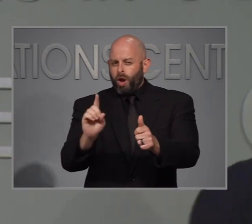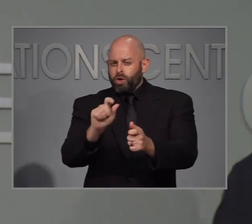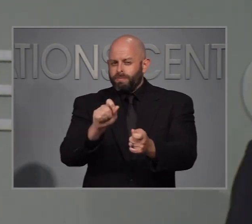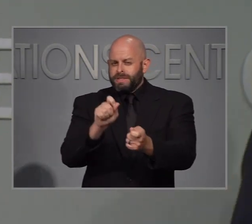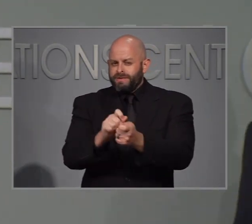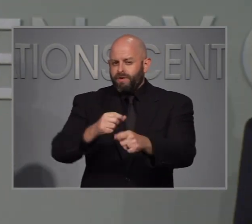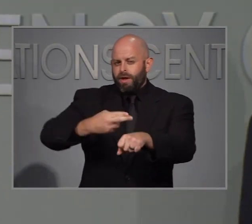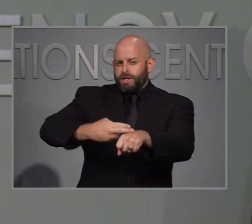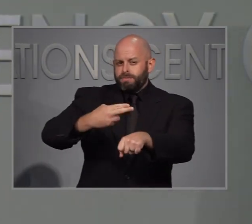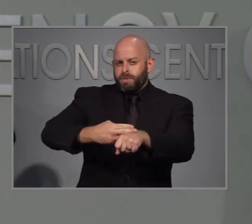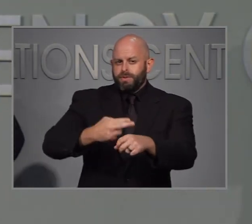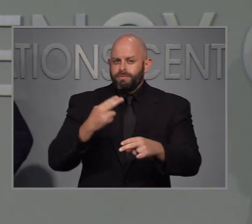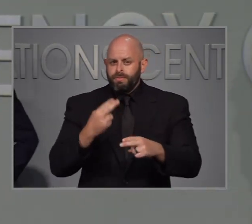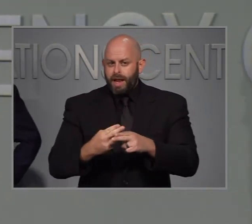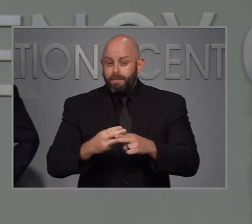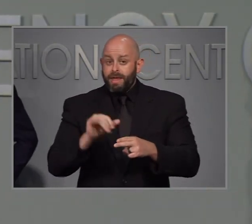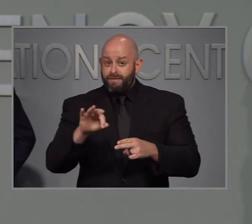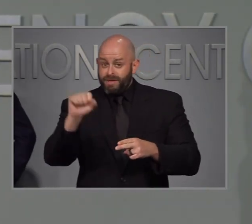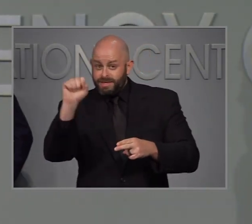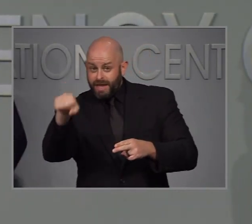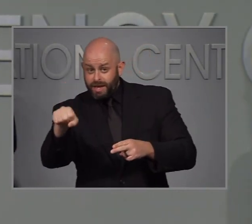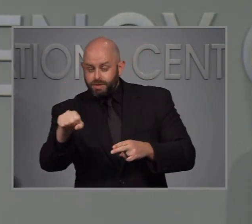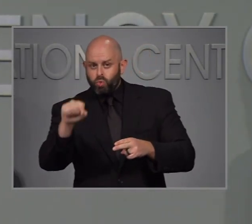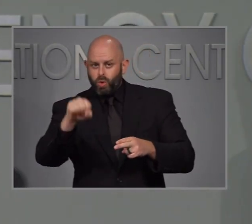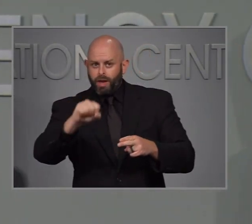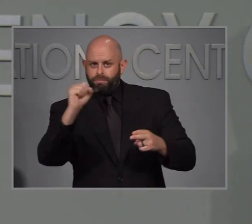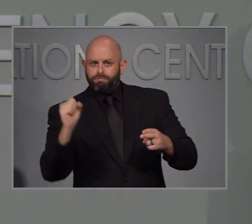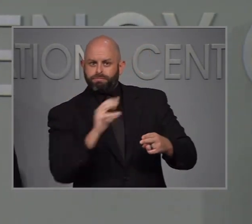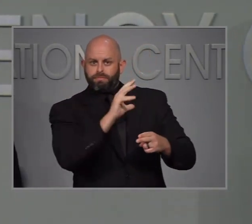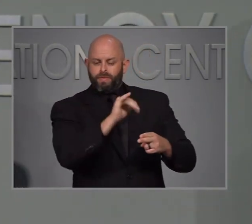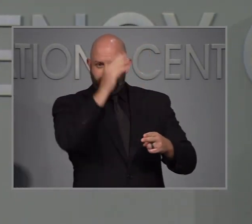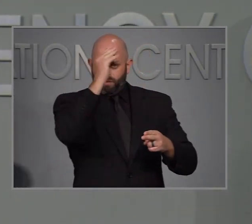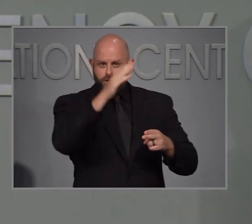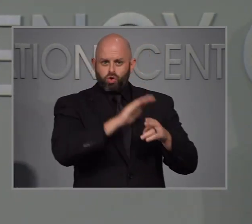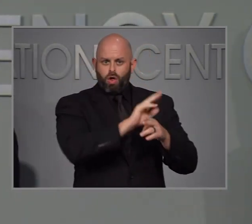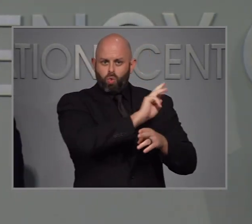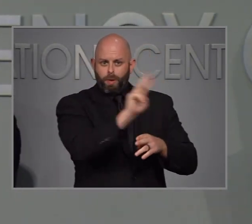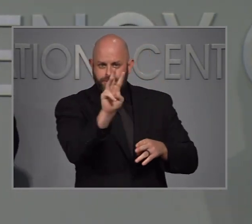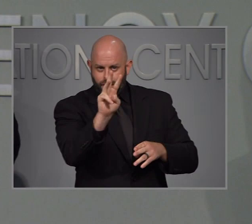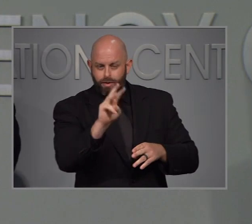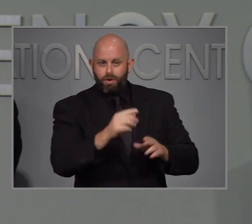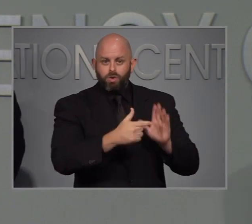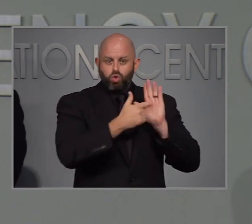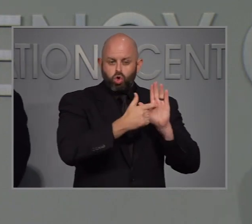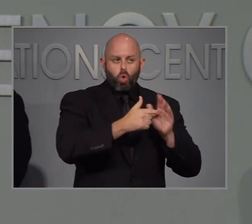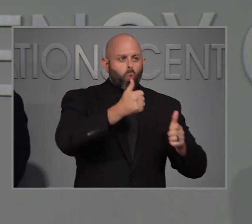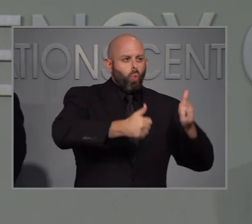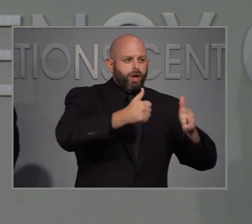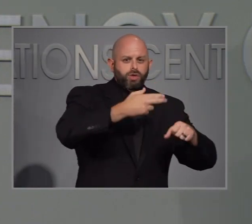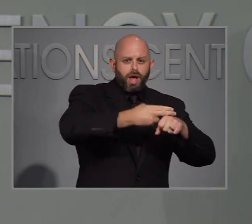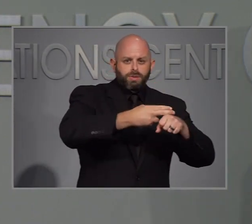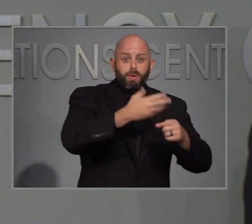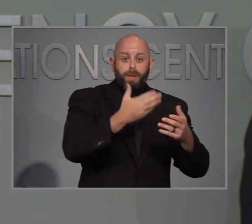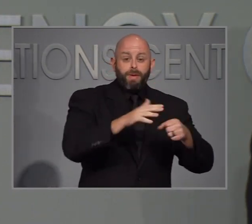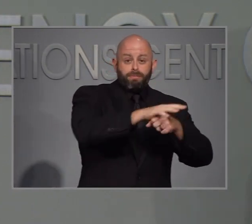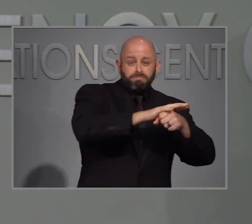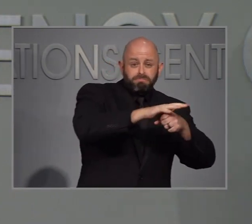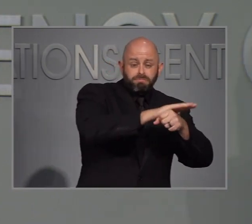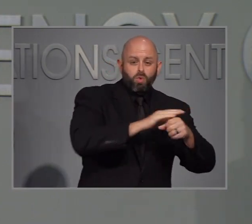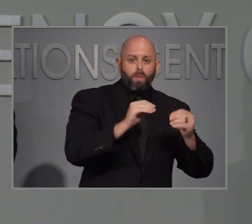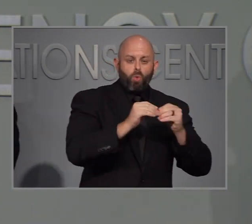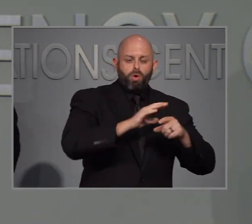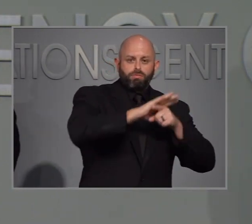las personas en los hospitales, y también estos datos van a estar en el portal para mostrar si